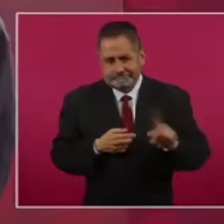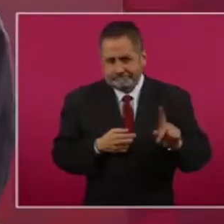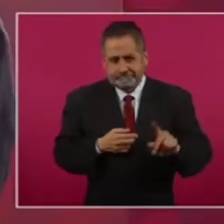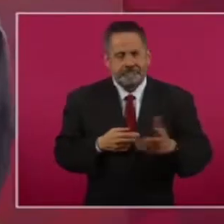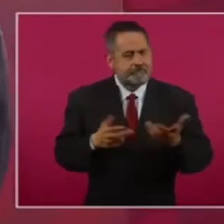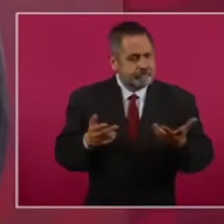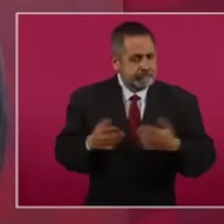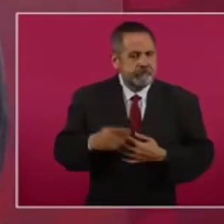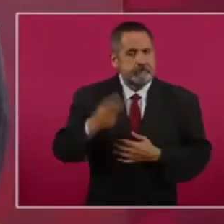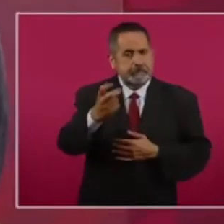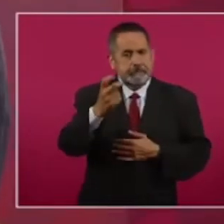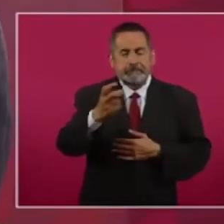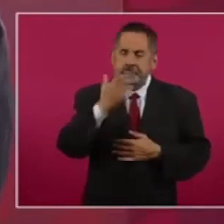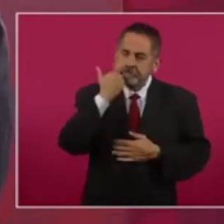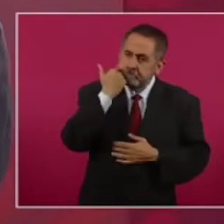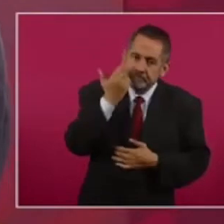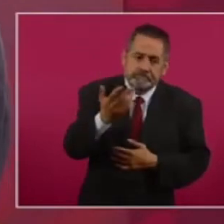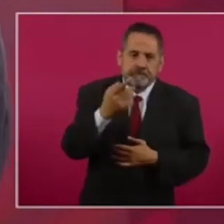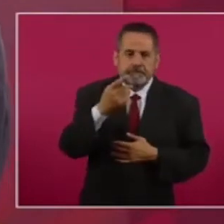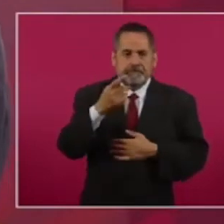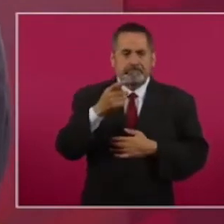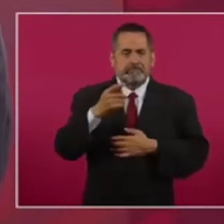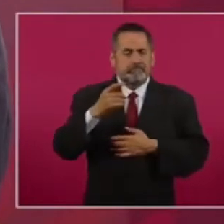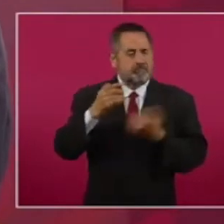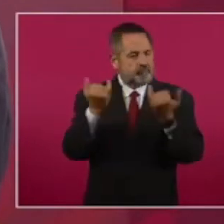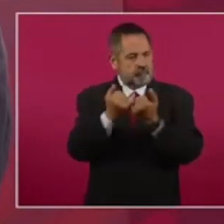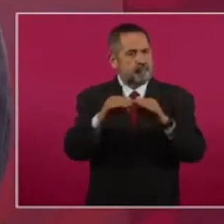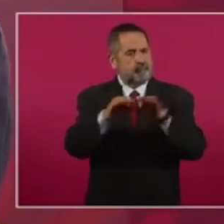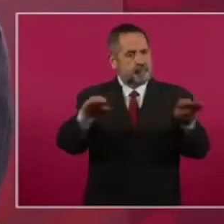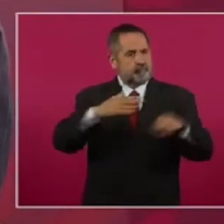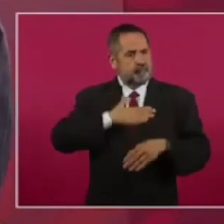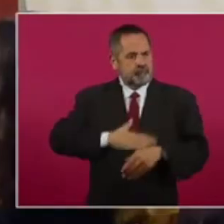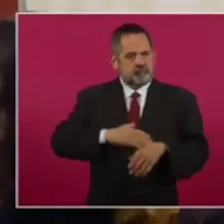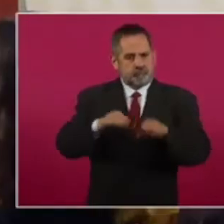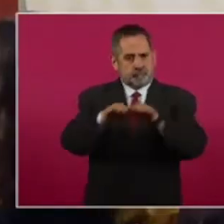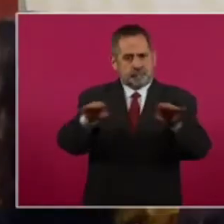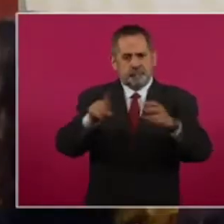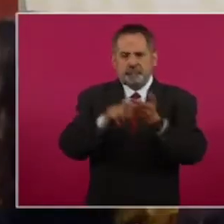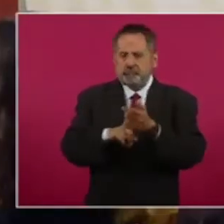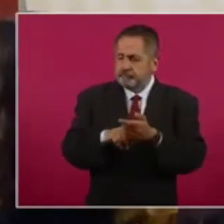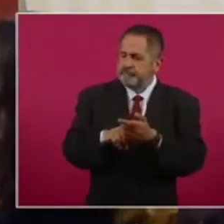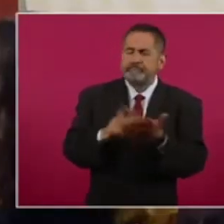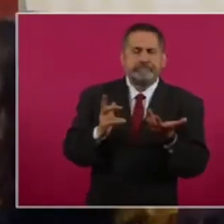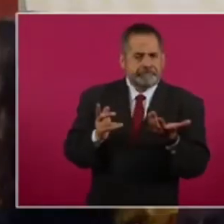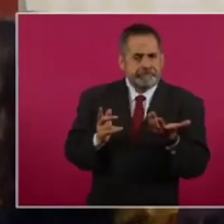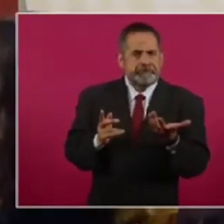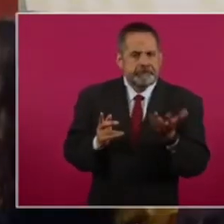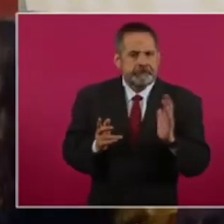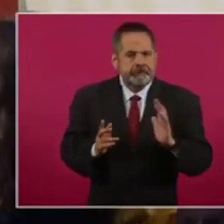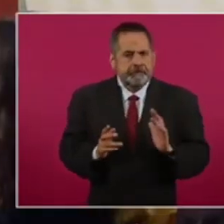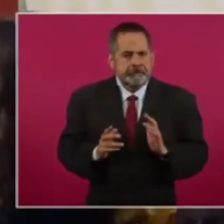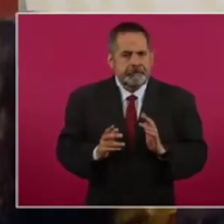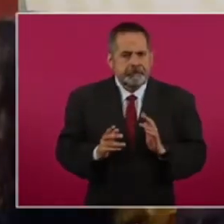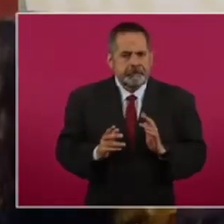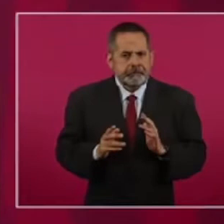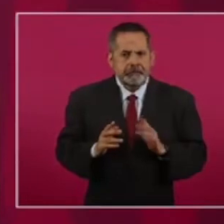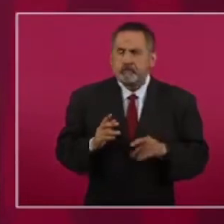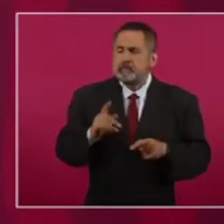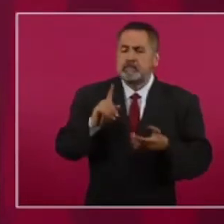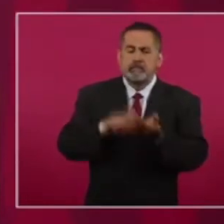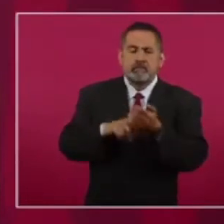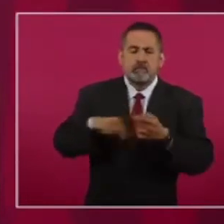Entonces, lo que queremos es poner en correspondencia la vocación, la